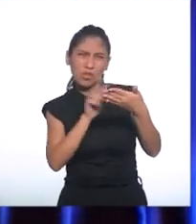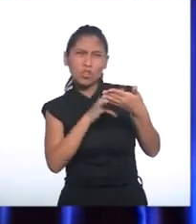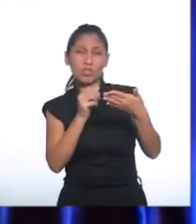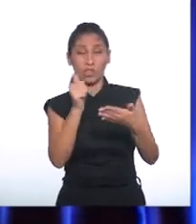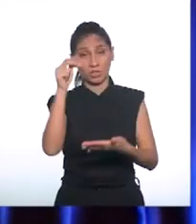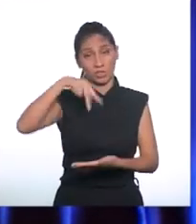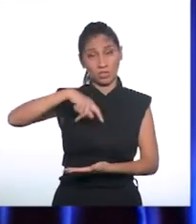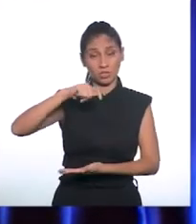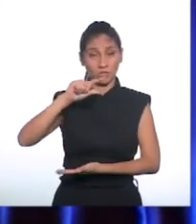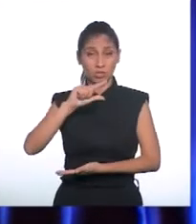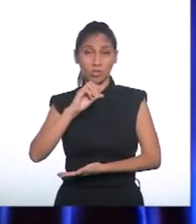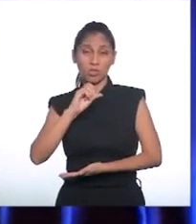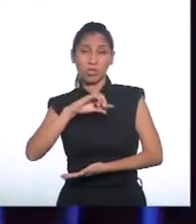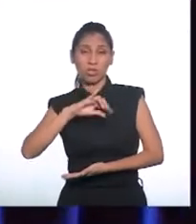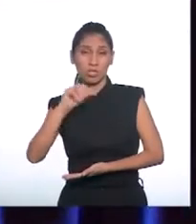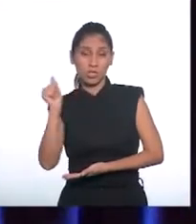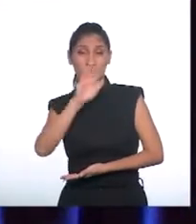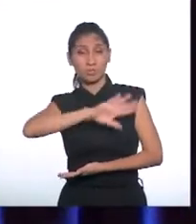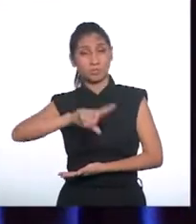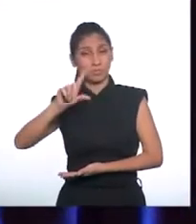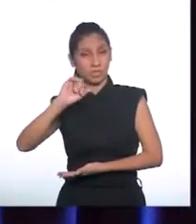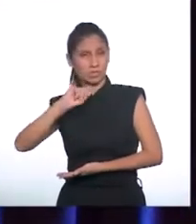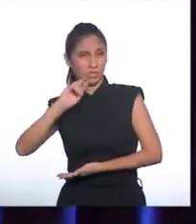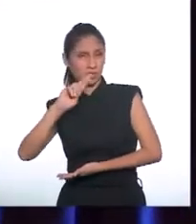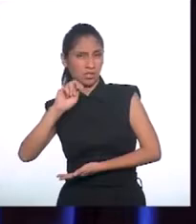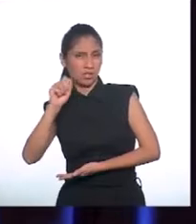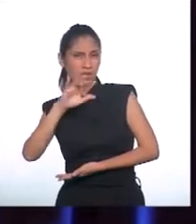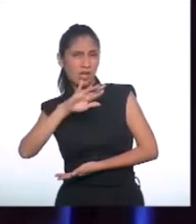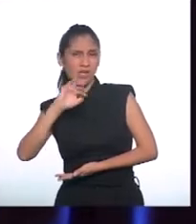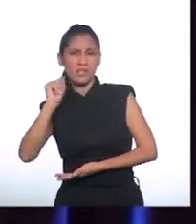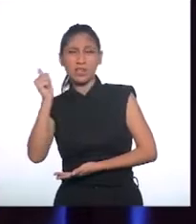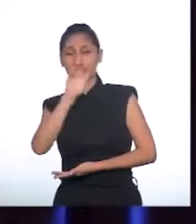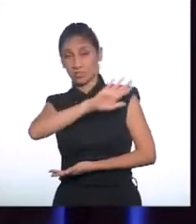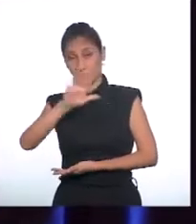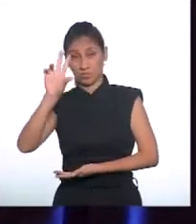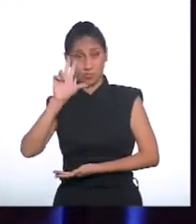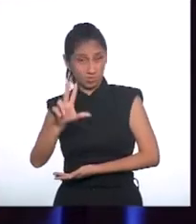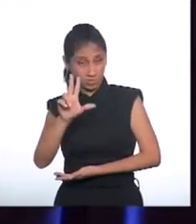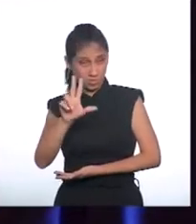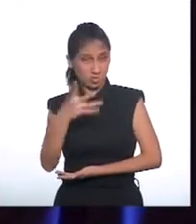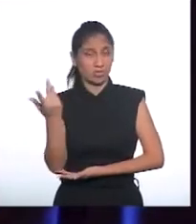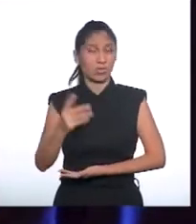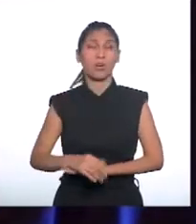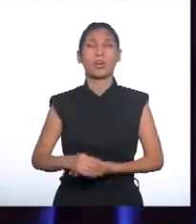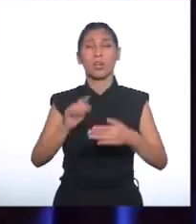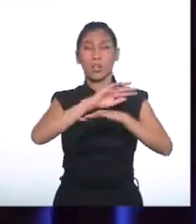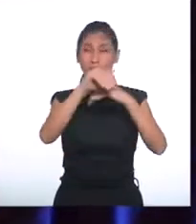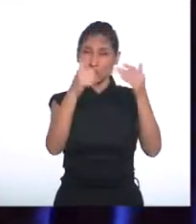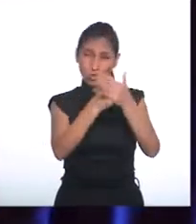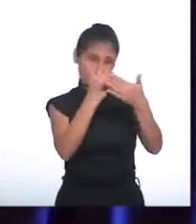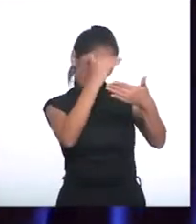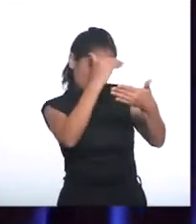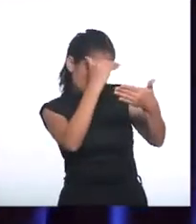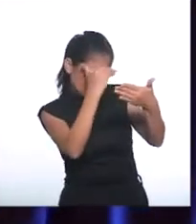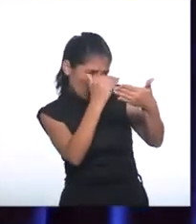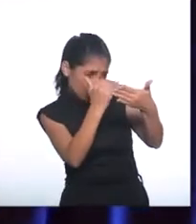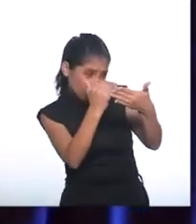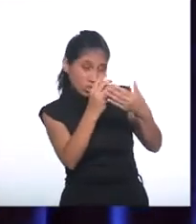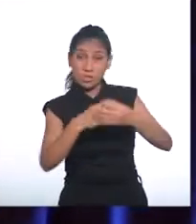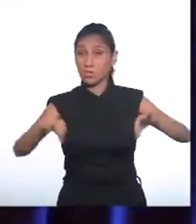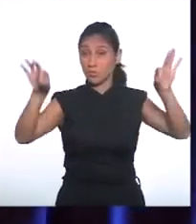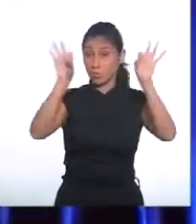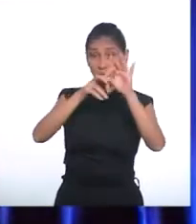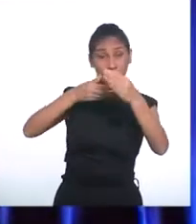Antología Literaria 3. ¿Cómo no pensar en lo importante que es seguir transmitiendo estos saberes de generación en